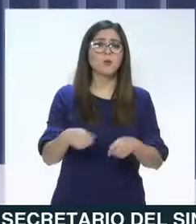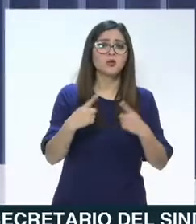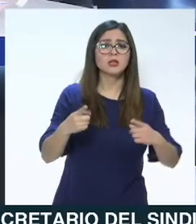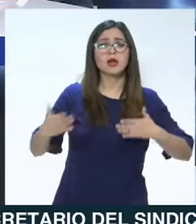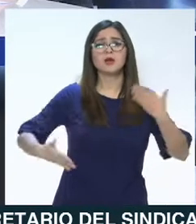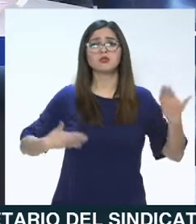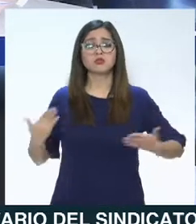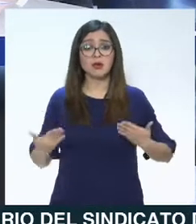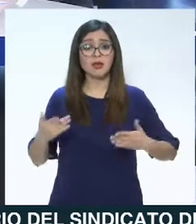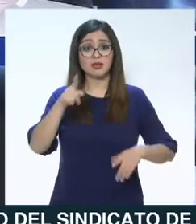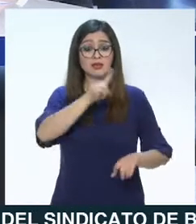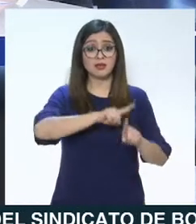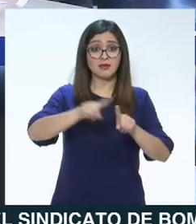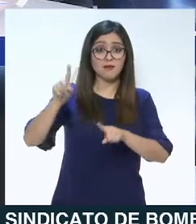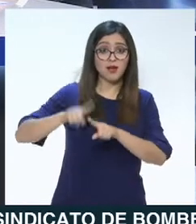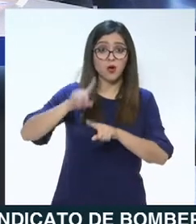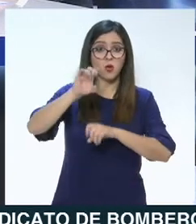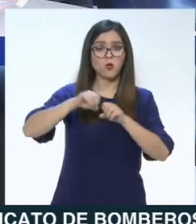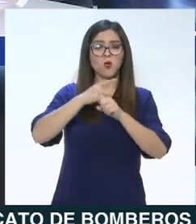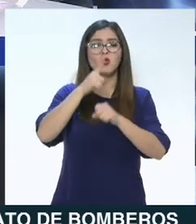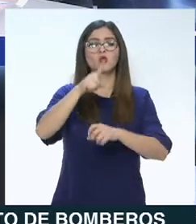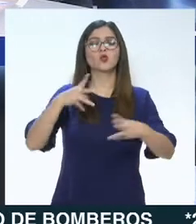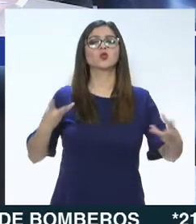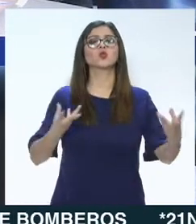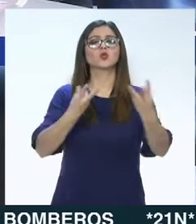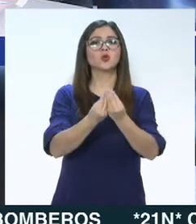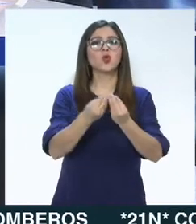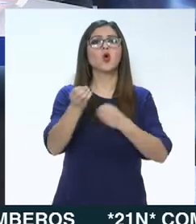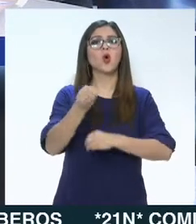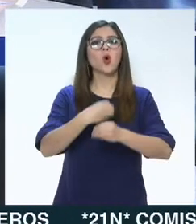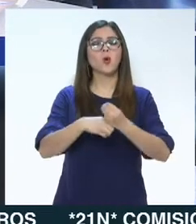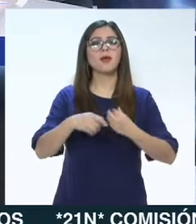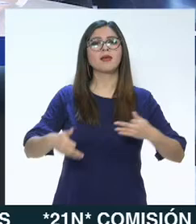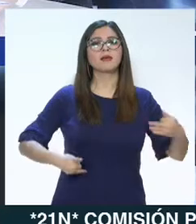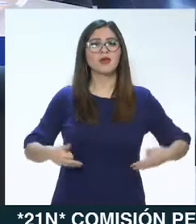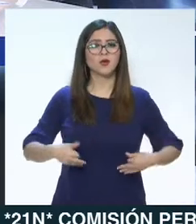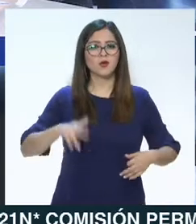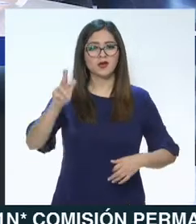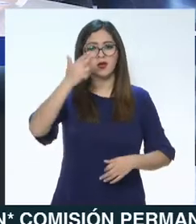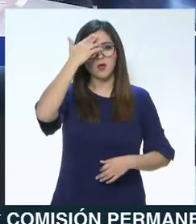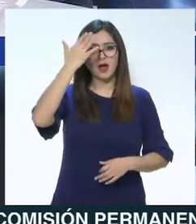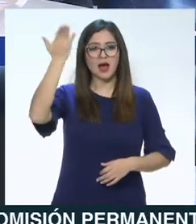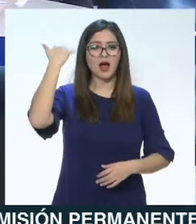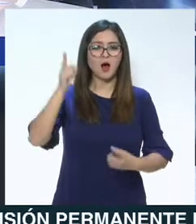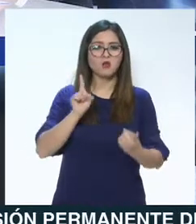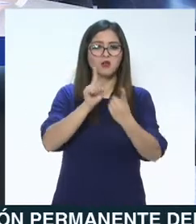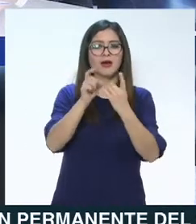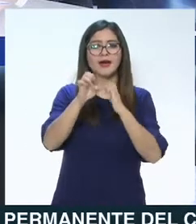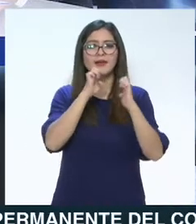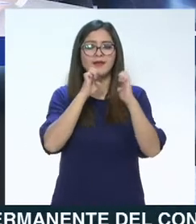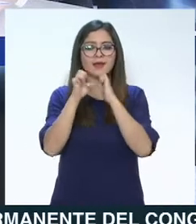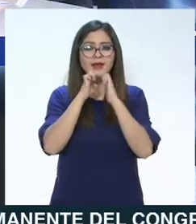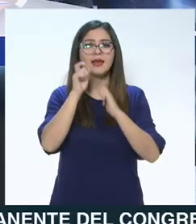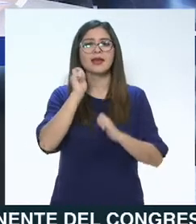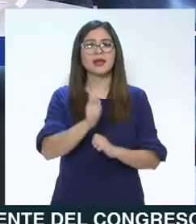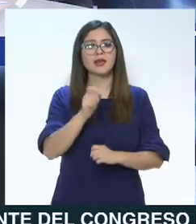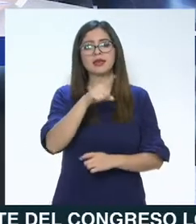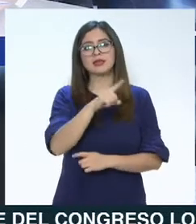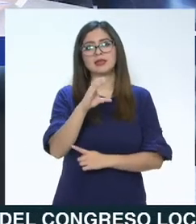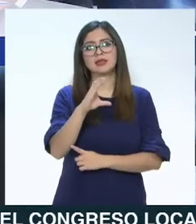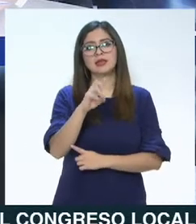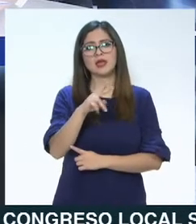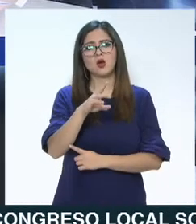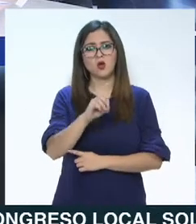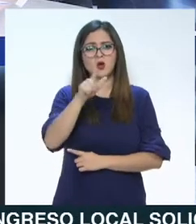Entre algunas de las opciones que usted podrá disfrutar, pues es una obra de teatro. Tuviste el honor de entrevistarlos, Enrique Alcocer. Sí. Pues la obra de teatro Cero.